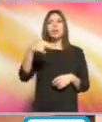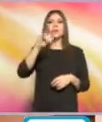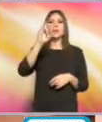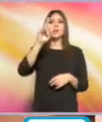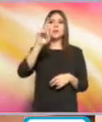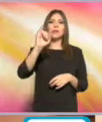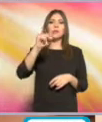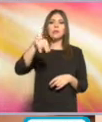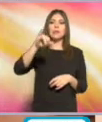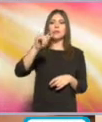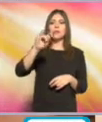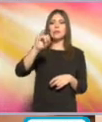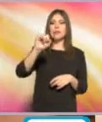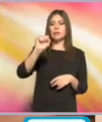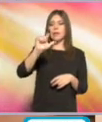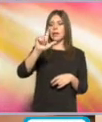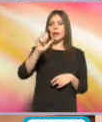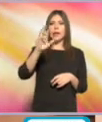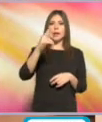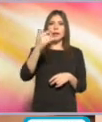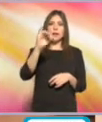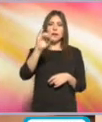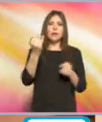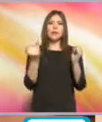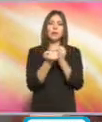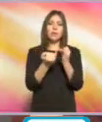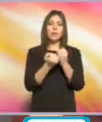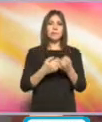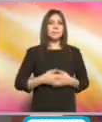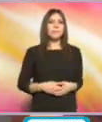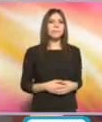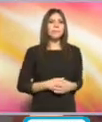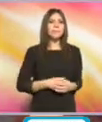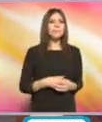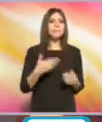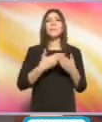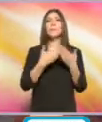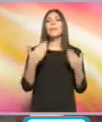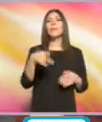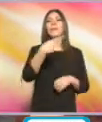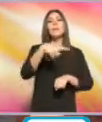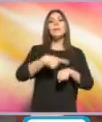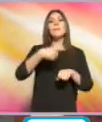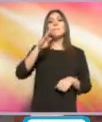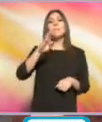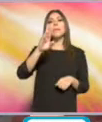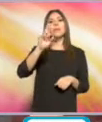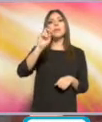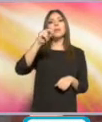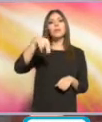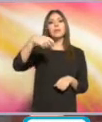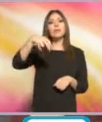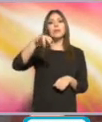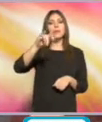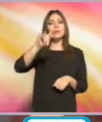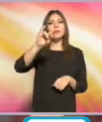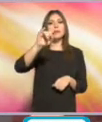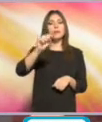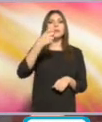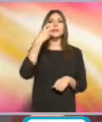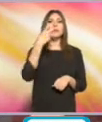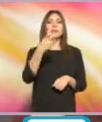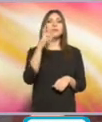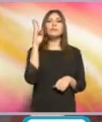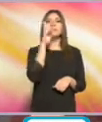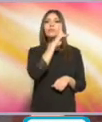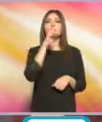platicamos conversamos? alguna vez. Sí. Exactamente. Ahora, bronquitis habla de un proceso inflamatorio de las vías respiratorias inferiores, ¿no? De